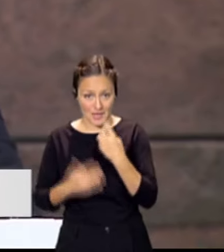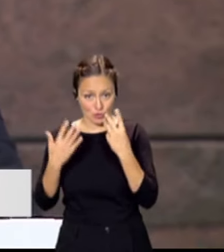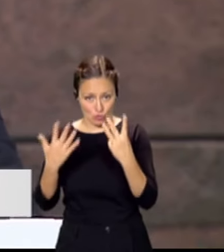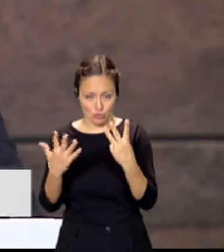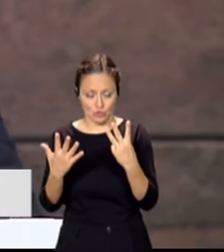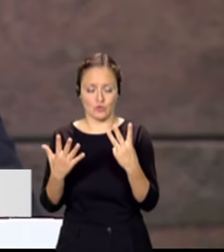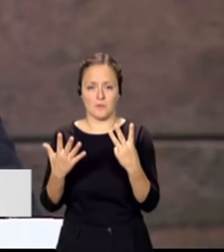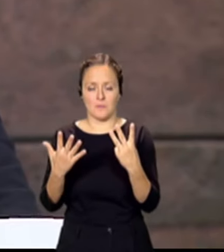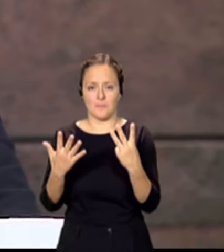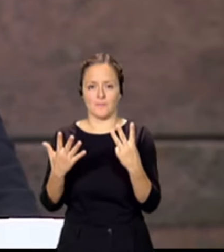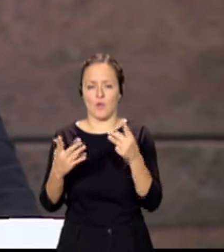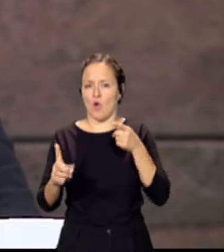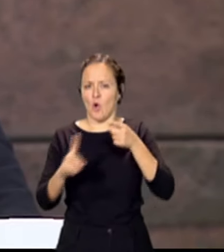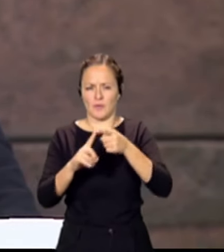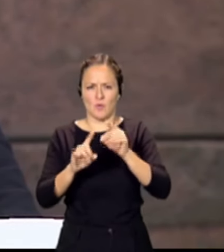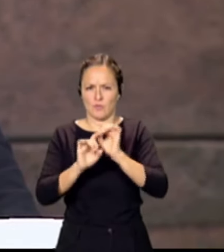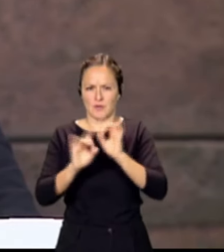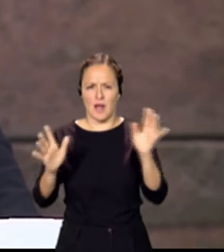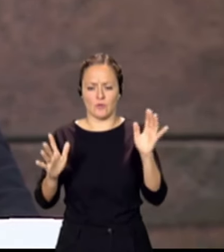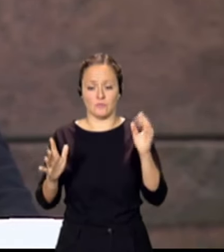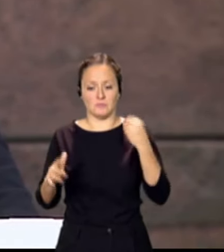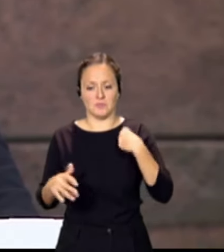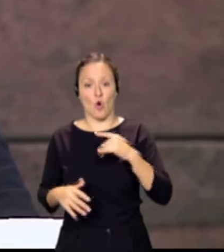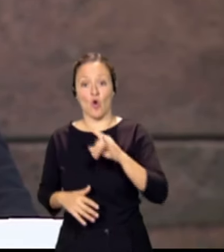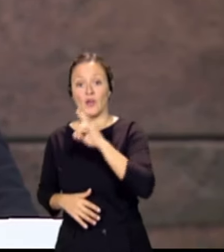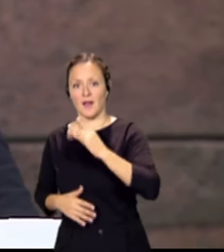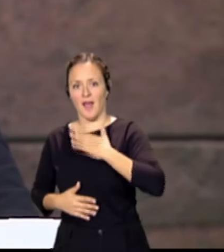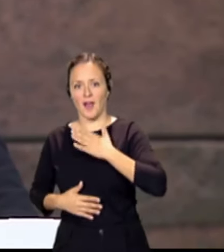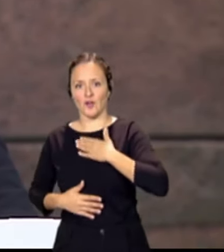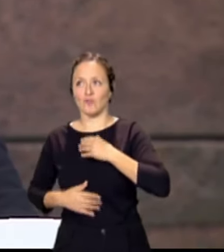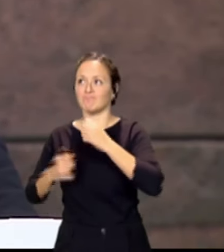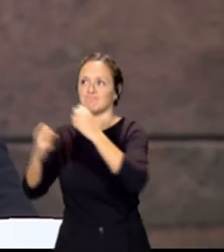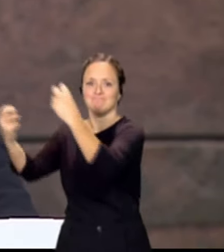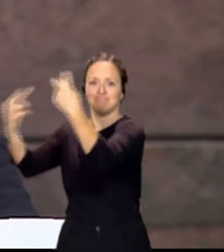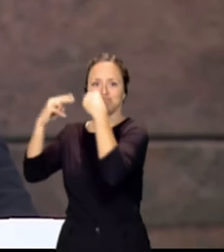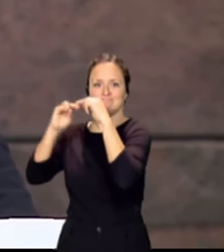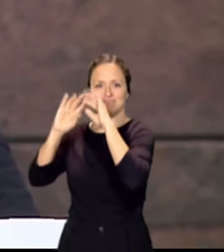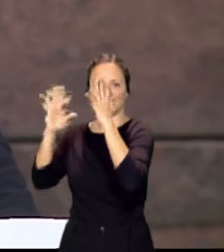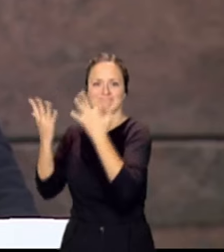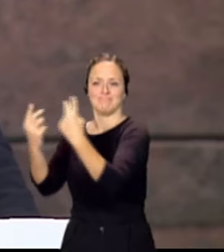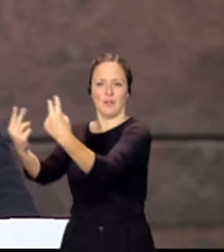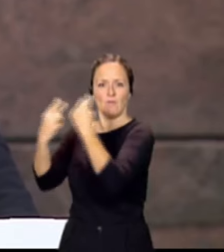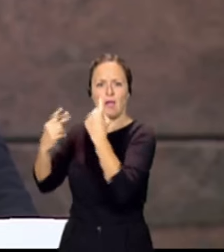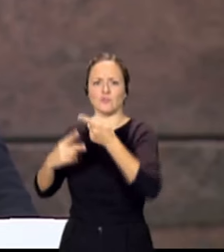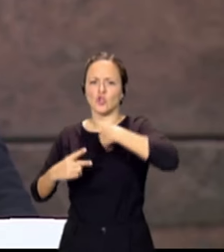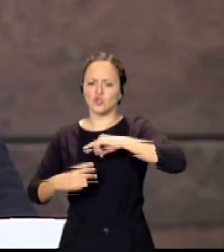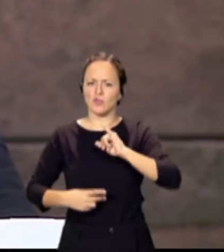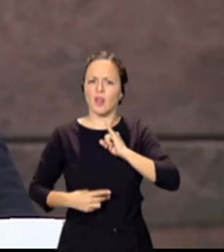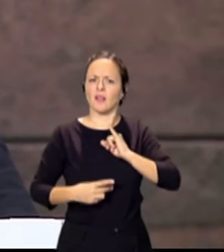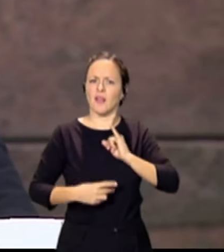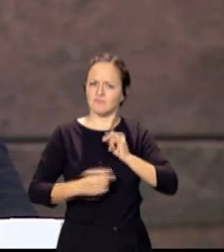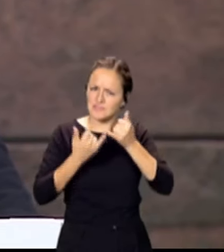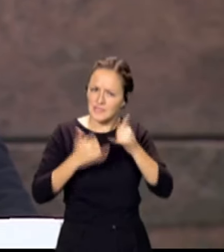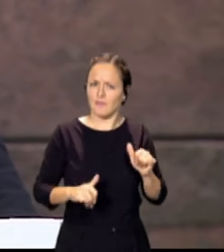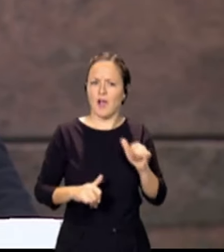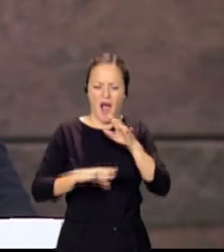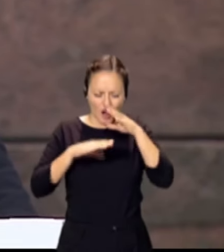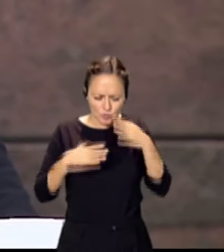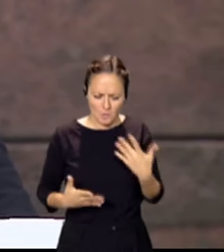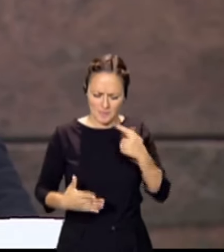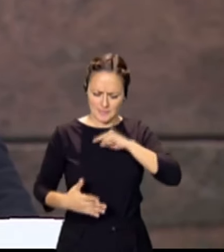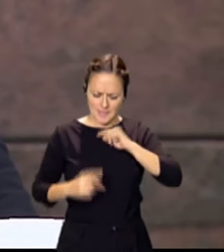objetivo muy muy claro desde lo canario a la universal celebrar lo que somos cómo nos sentimos a día de hoy y